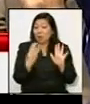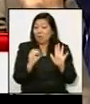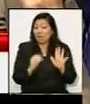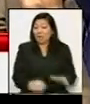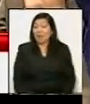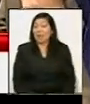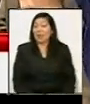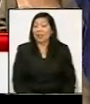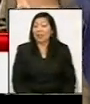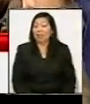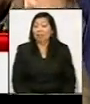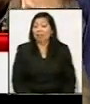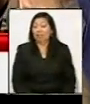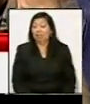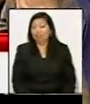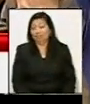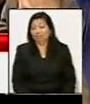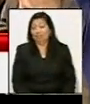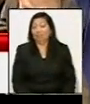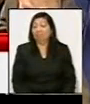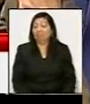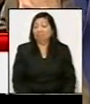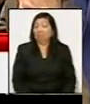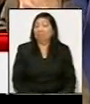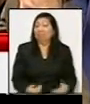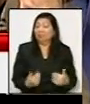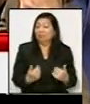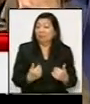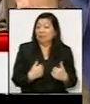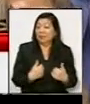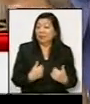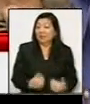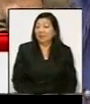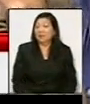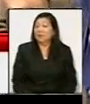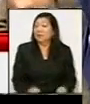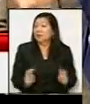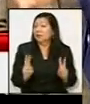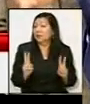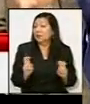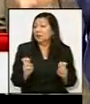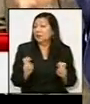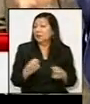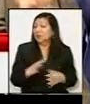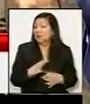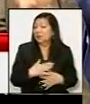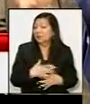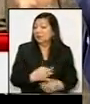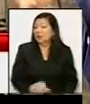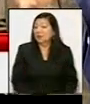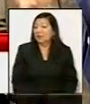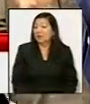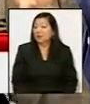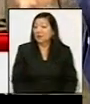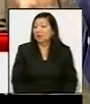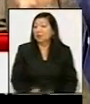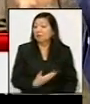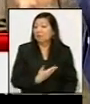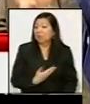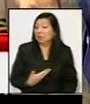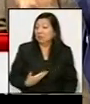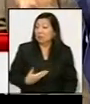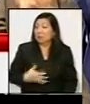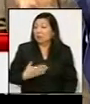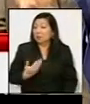el artículo 90 presidenta tiene un tema que es interesante que los candidatos a la presidencia de la